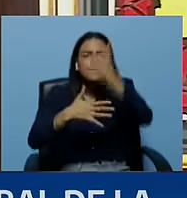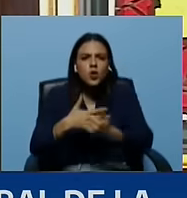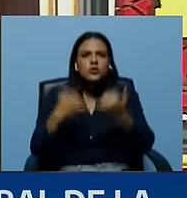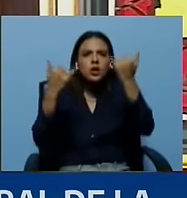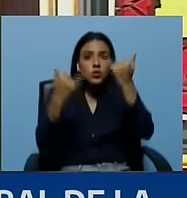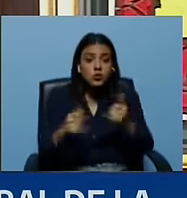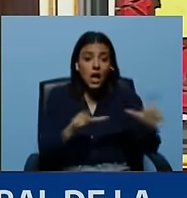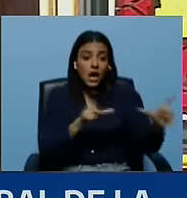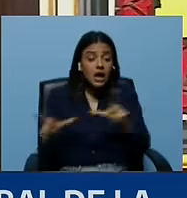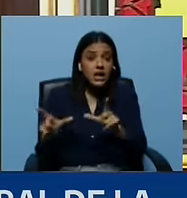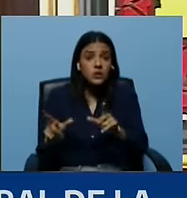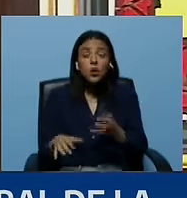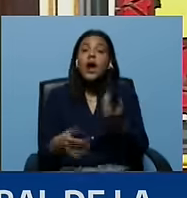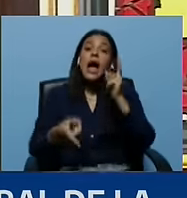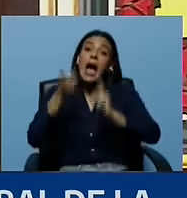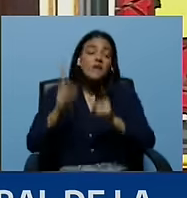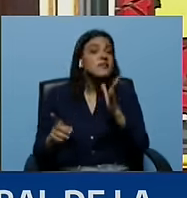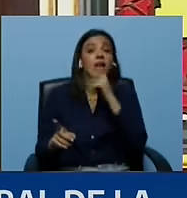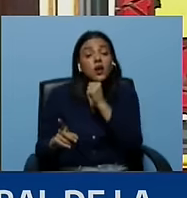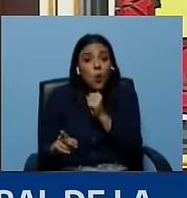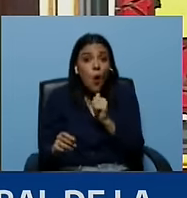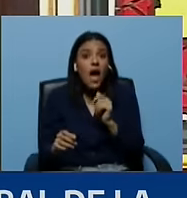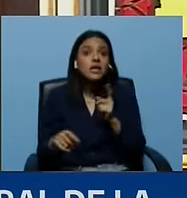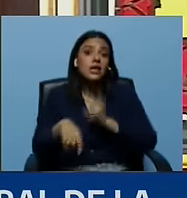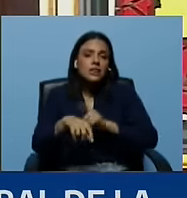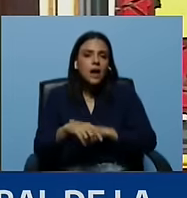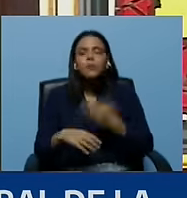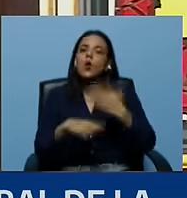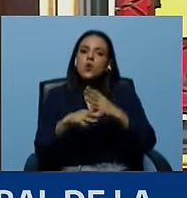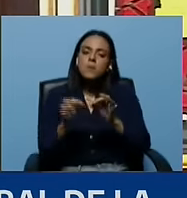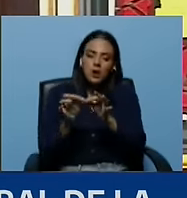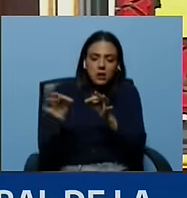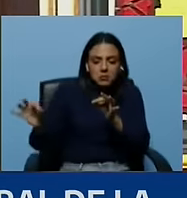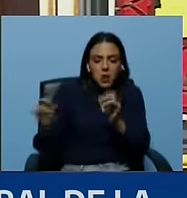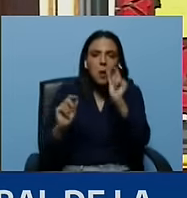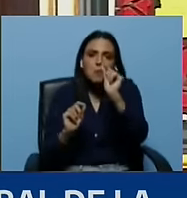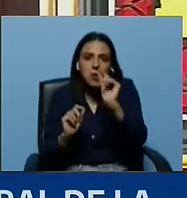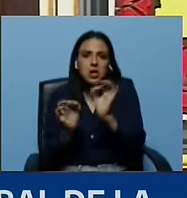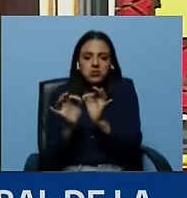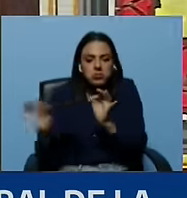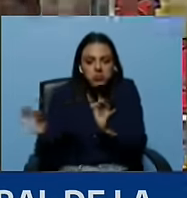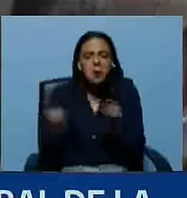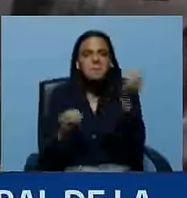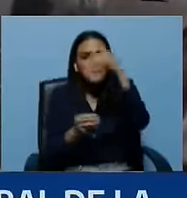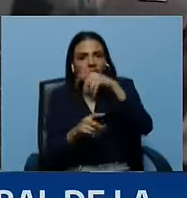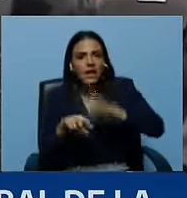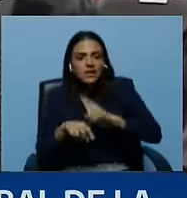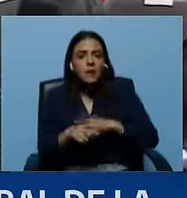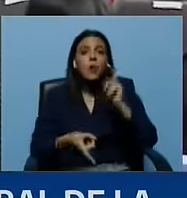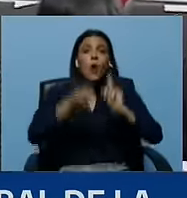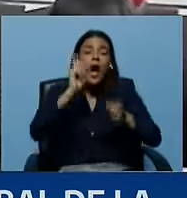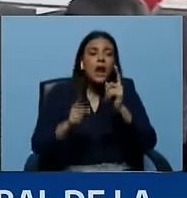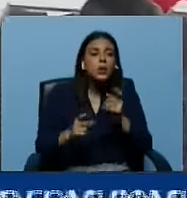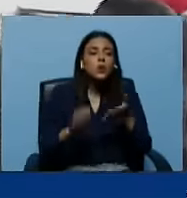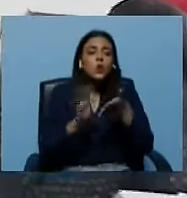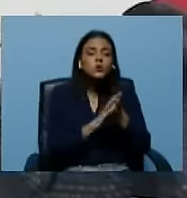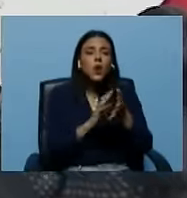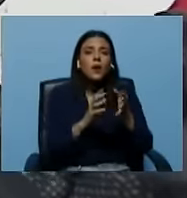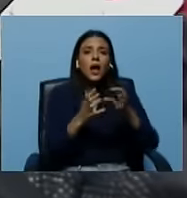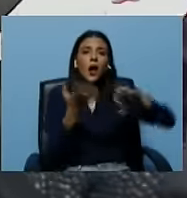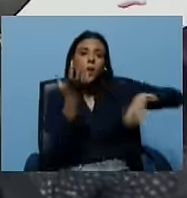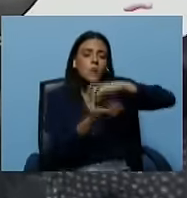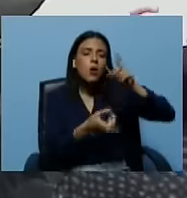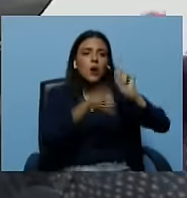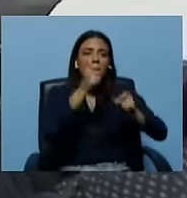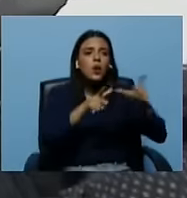no da chance en 12 meses, bueno, un poquito más. Se está presentando un problema en algunos lugares, yo lo escuché, quiero